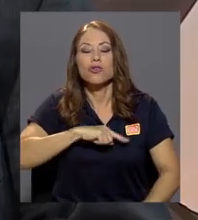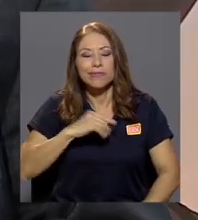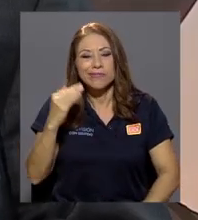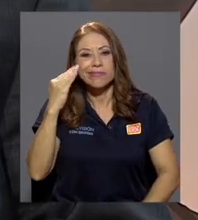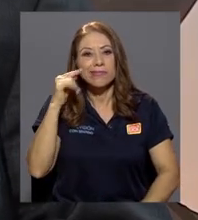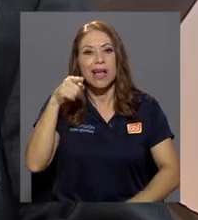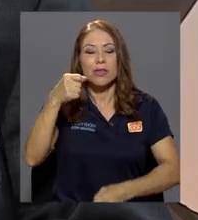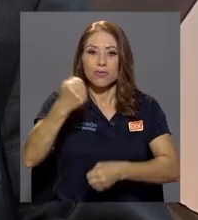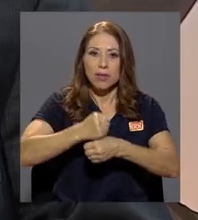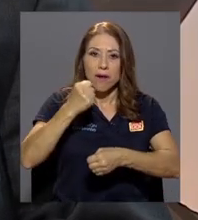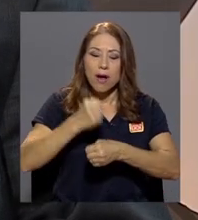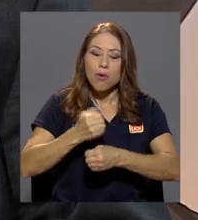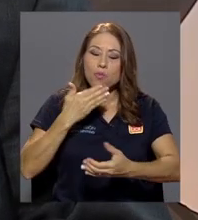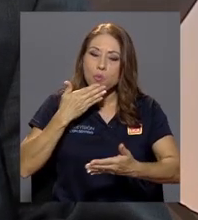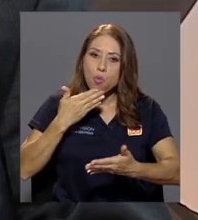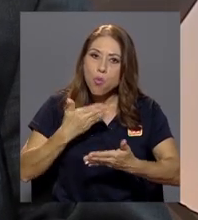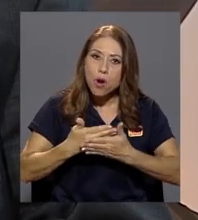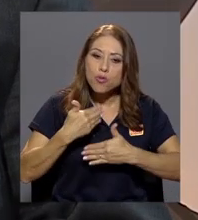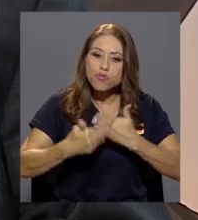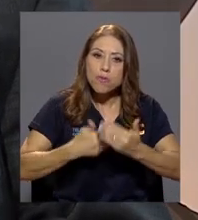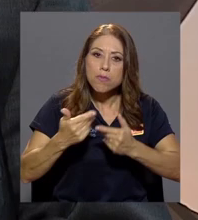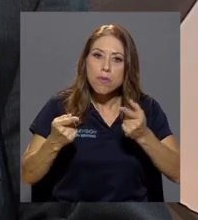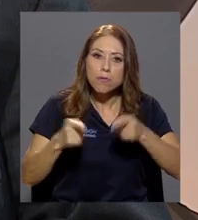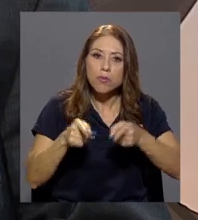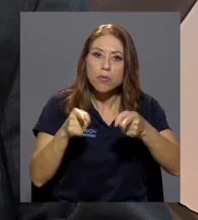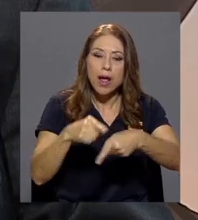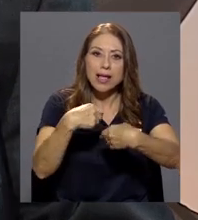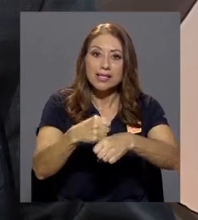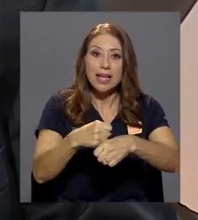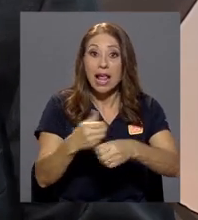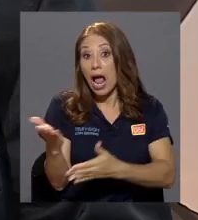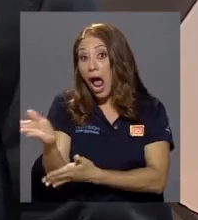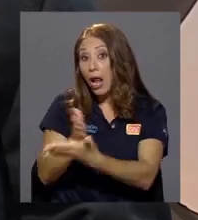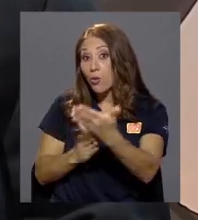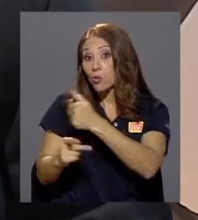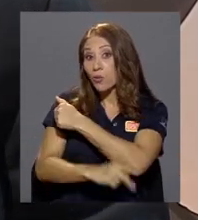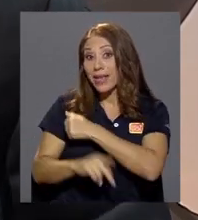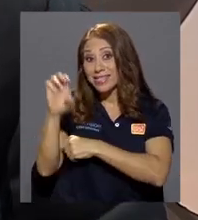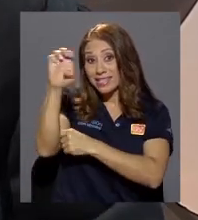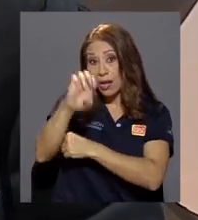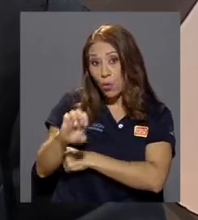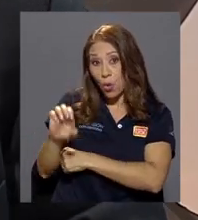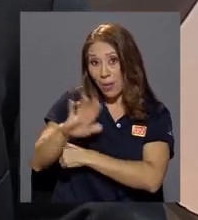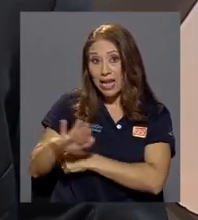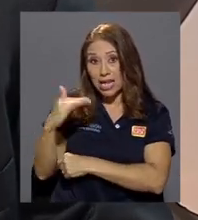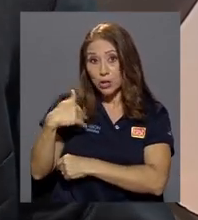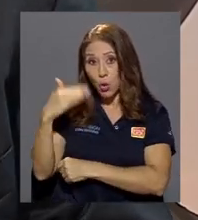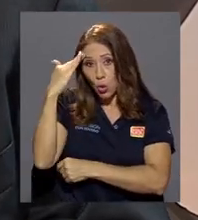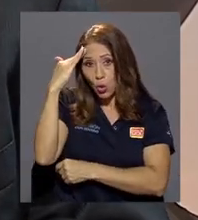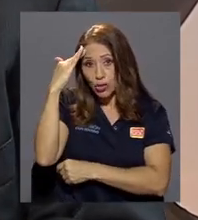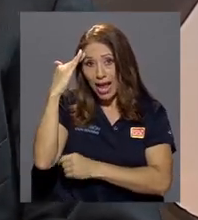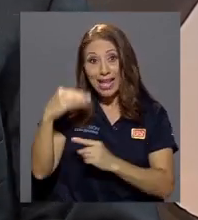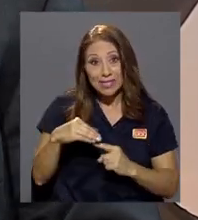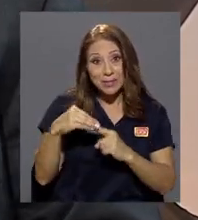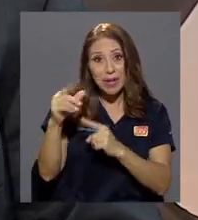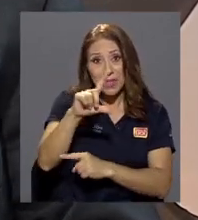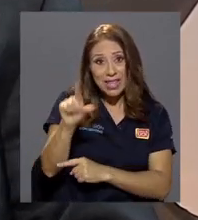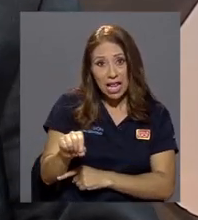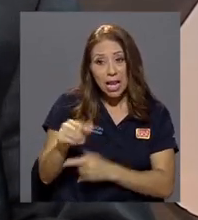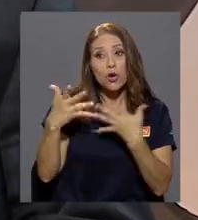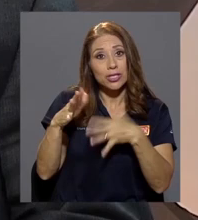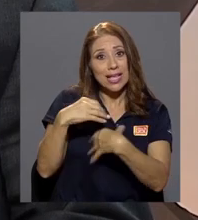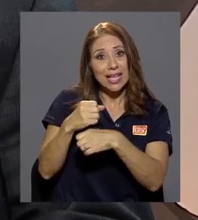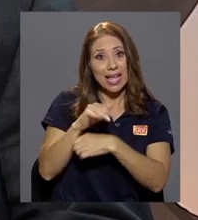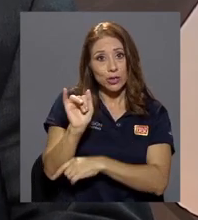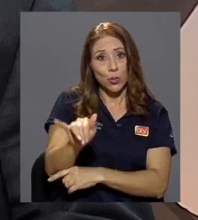de que ahí hay un trabajo muy fructífero que hacer que en algunos países de europa que yo conozca especialmente el caso italiano esto se ha